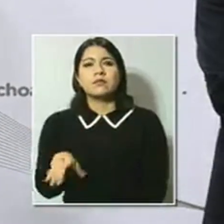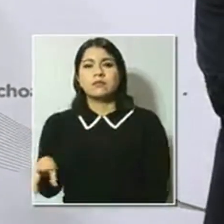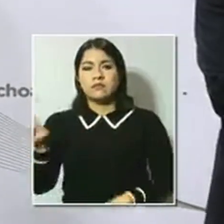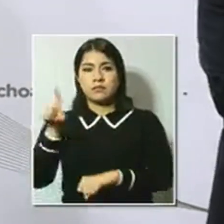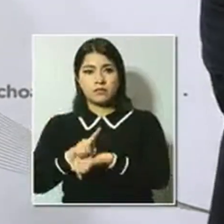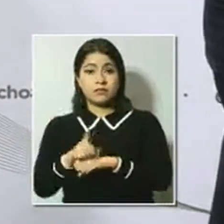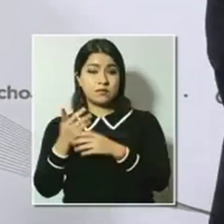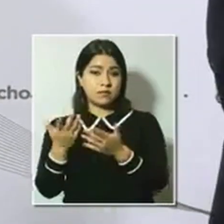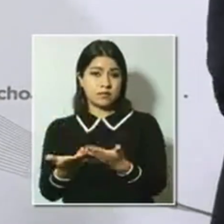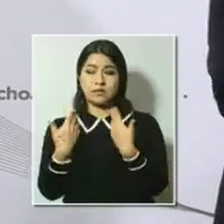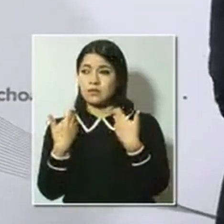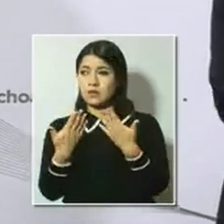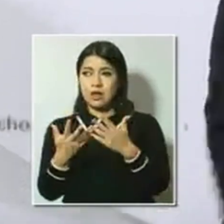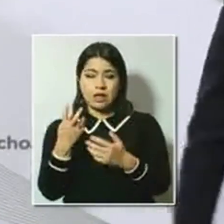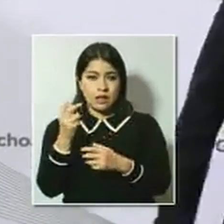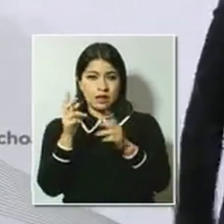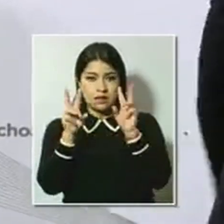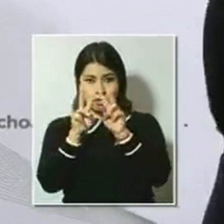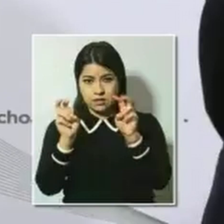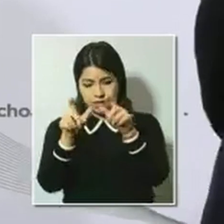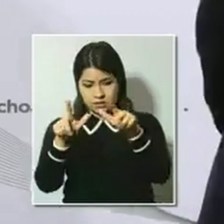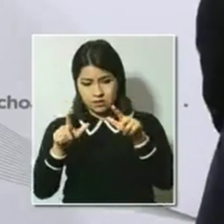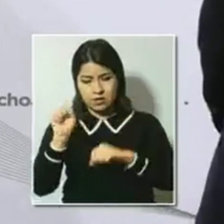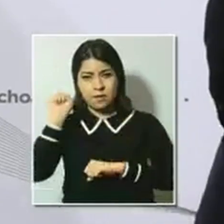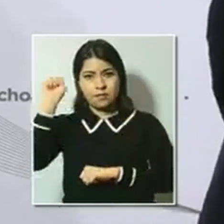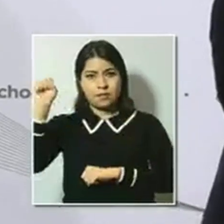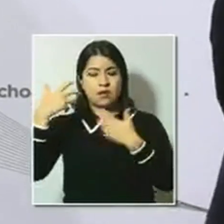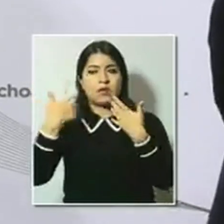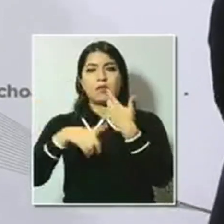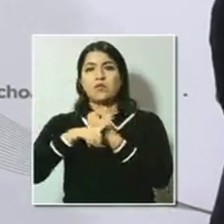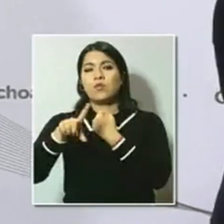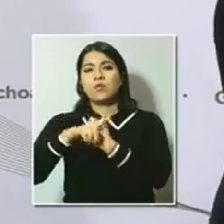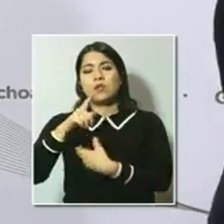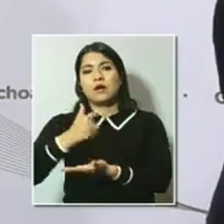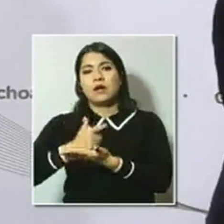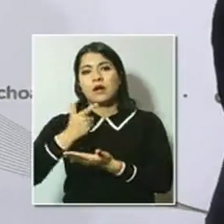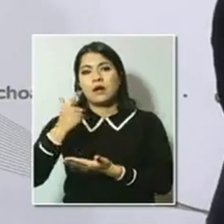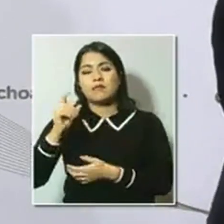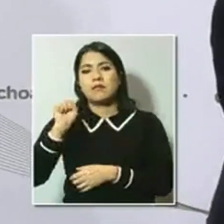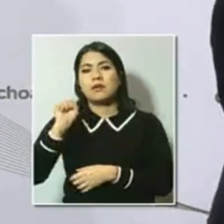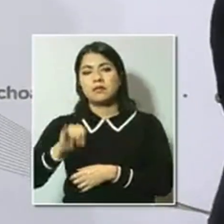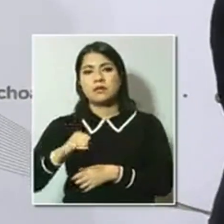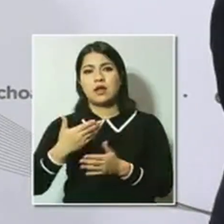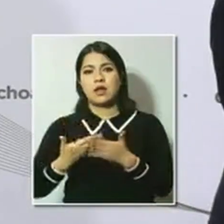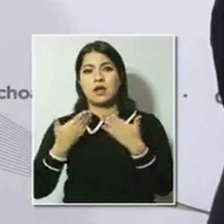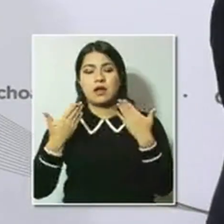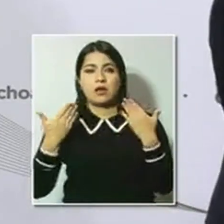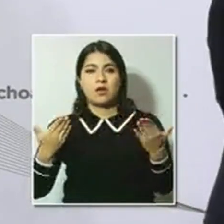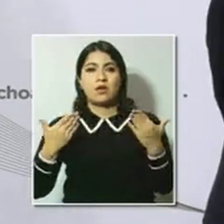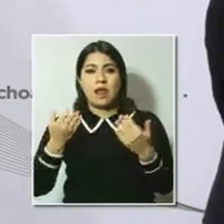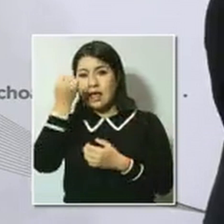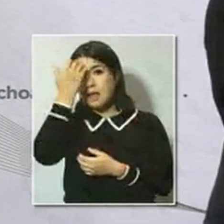actual de este cuerpo de agua y otros como el de Cuitzeo era esperada ante las altas temperaturas, por lo que las acciones actuales ayudarán a mitigar